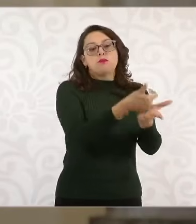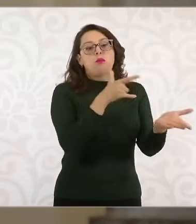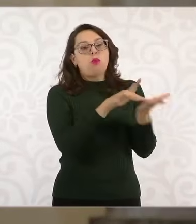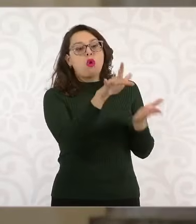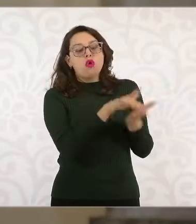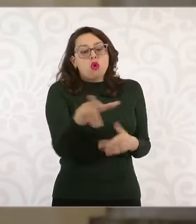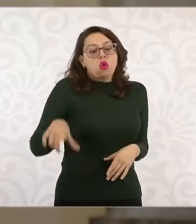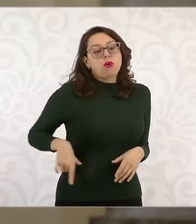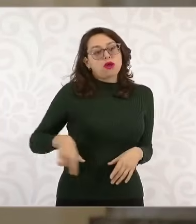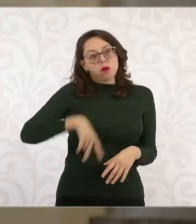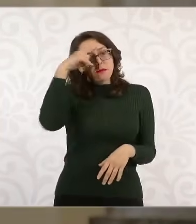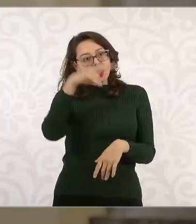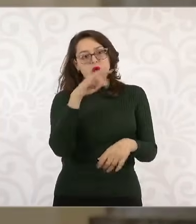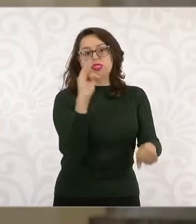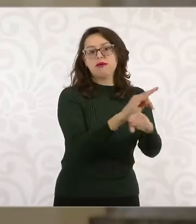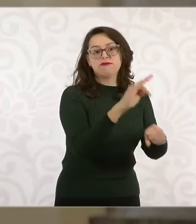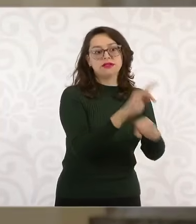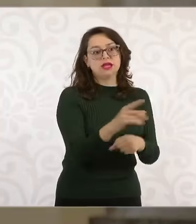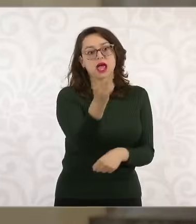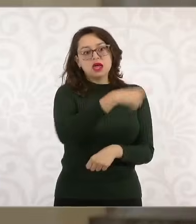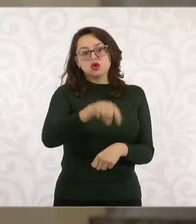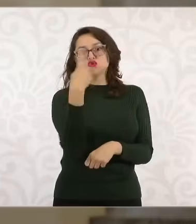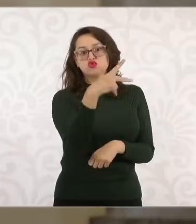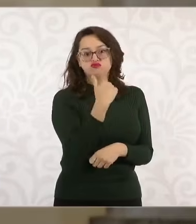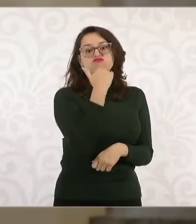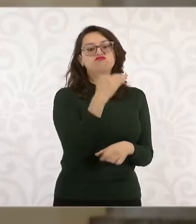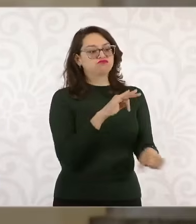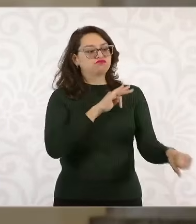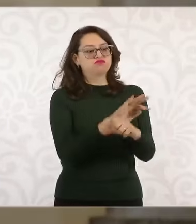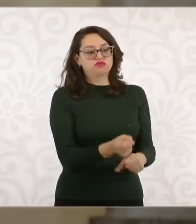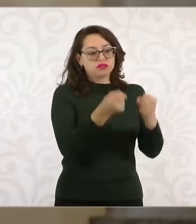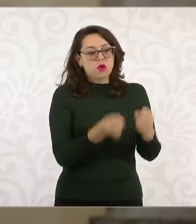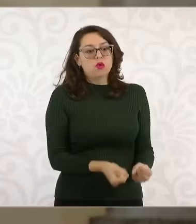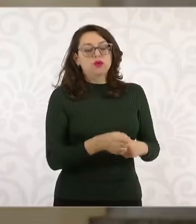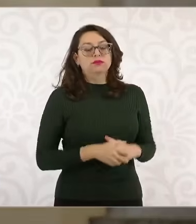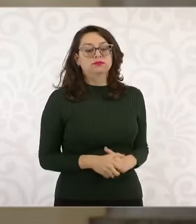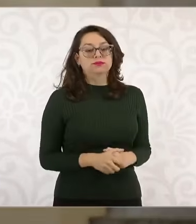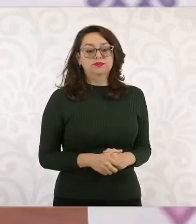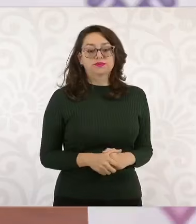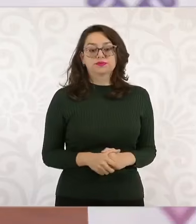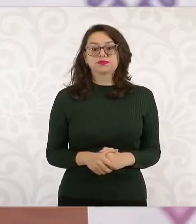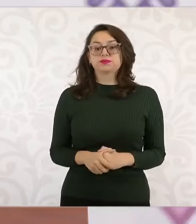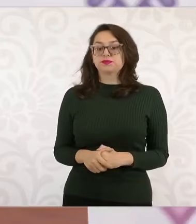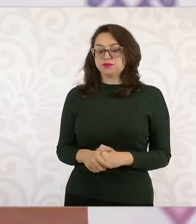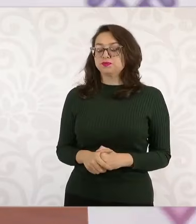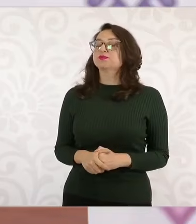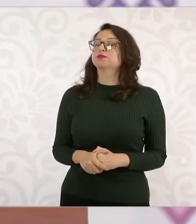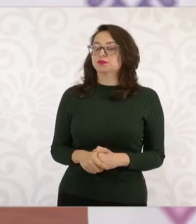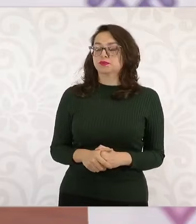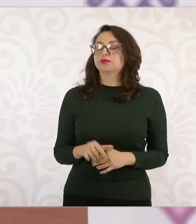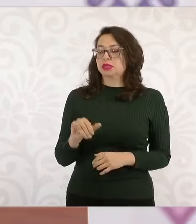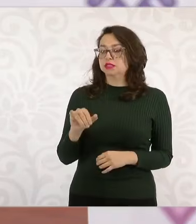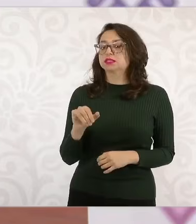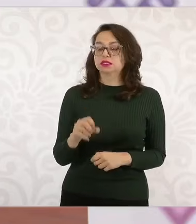parte del gobierno mexicano para garantizar pues la dignidad y la protección del pueblo mexicano en Estados Unidos. Sí, y a través de los consulados,